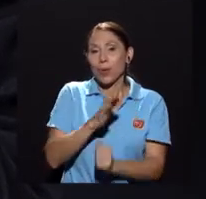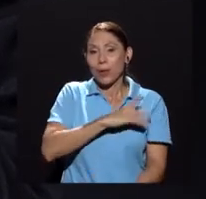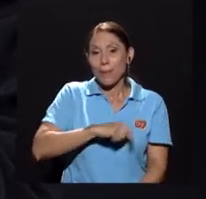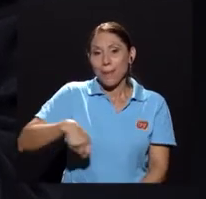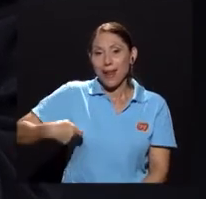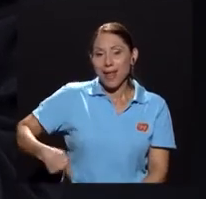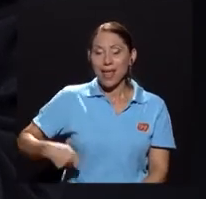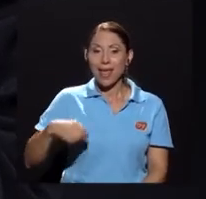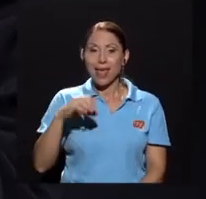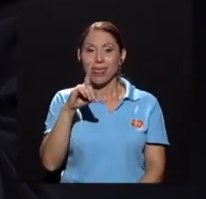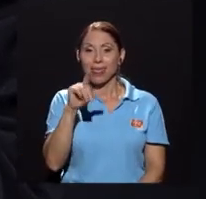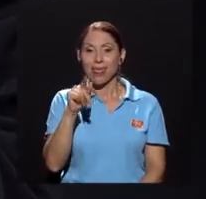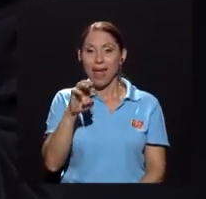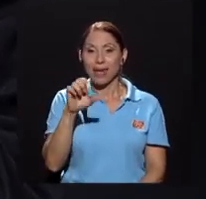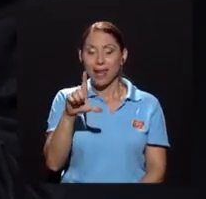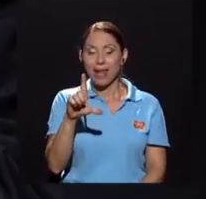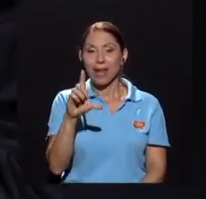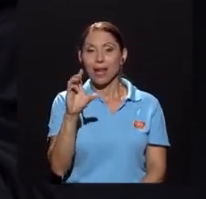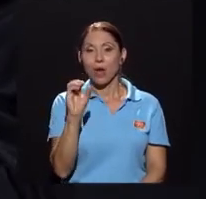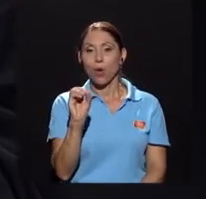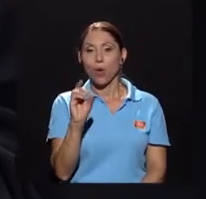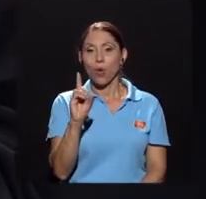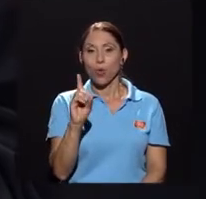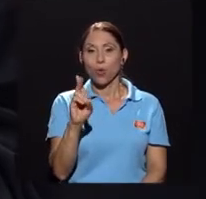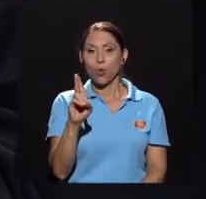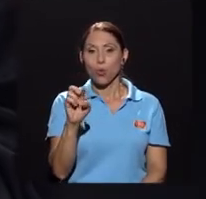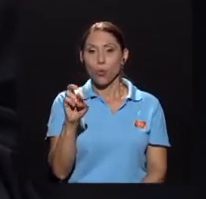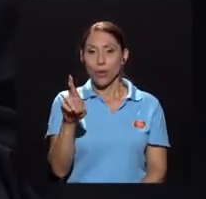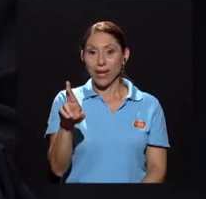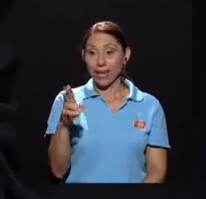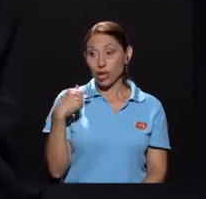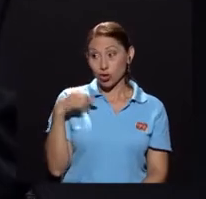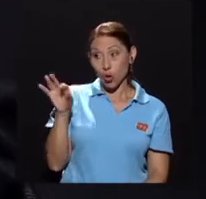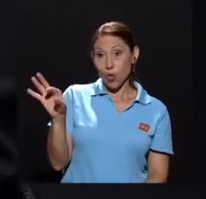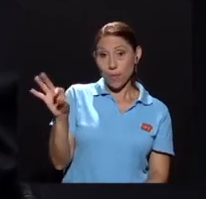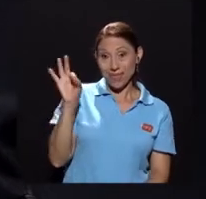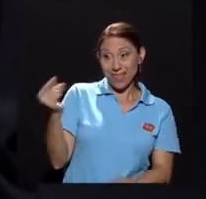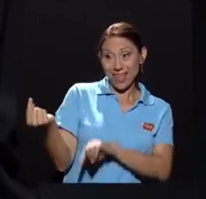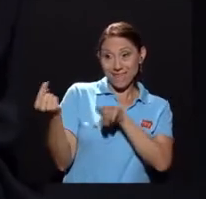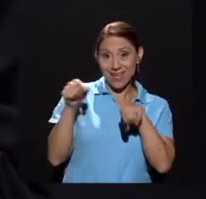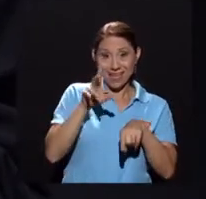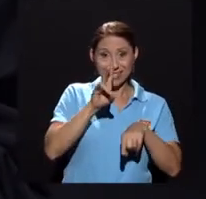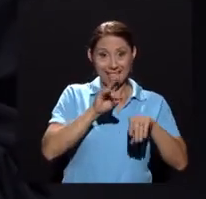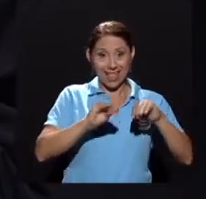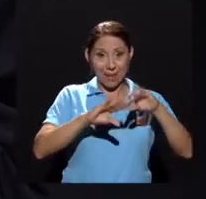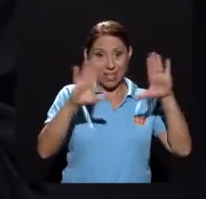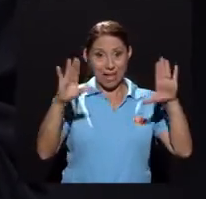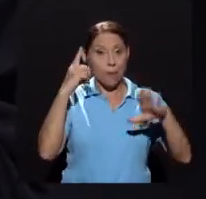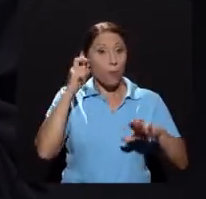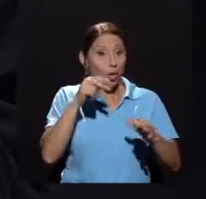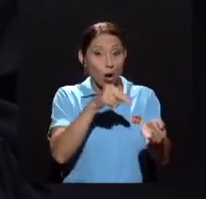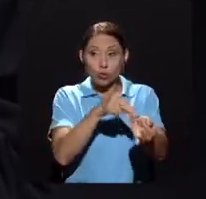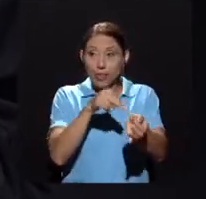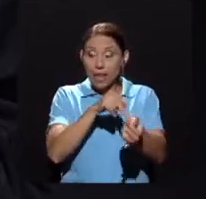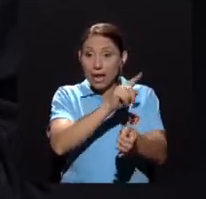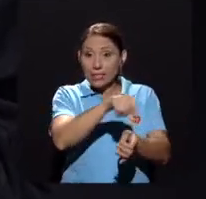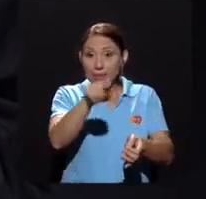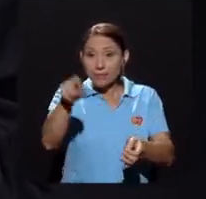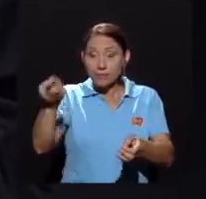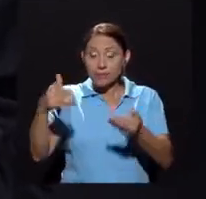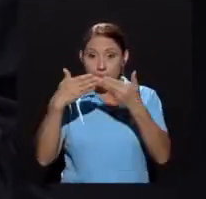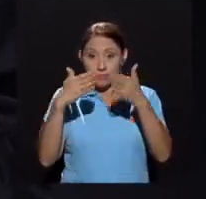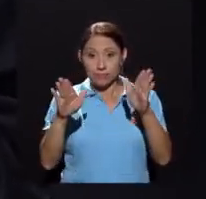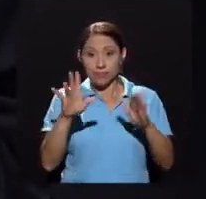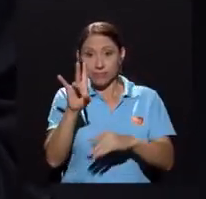invité a las 7 de la mañana porque en los hospitales abrimos a las 7 que cada vez yo